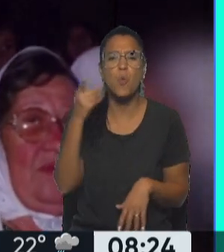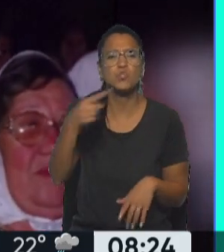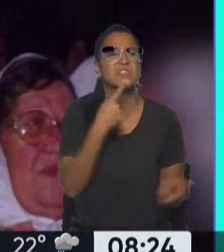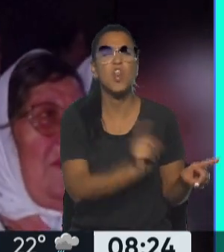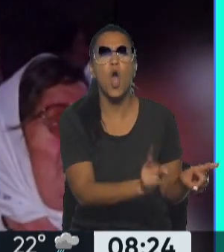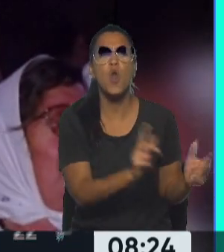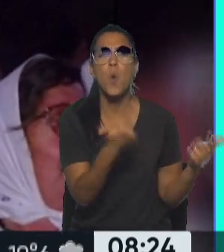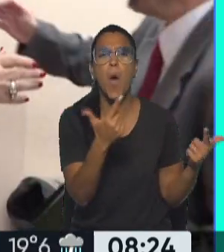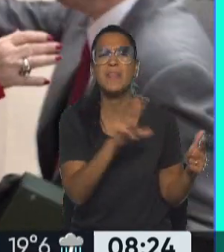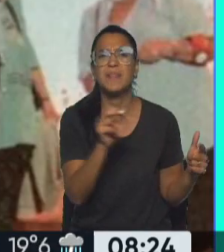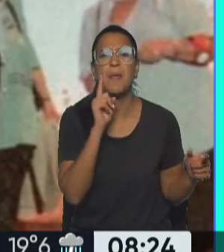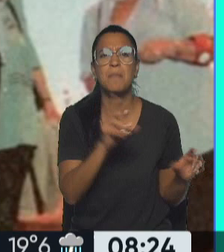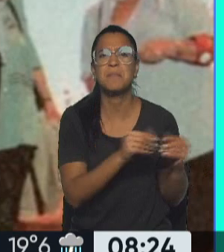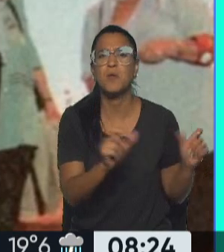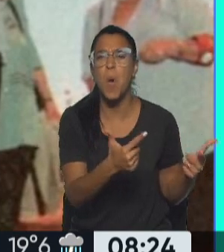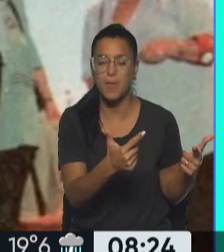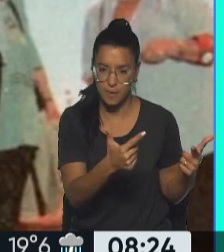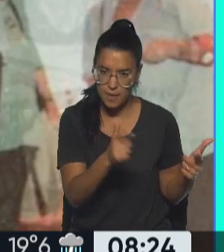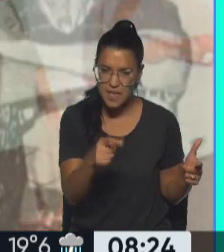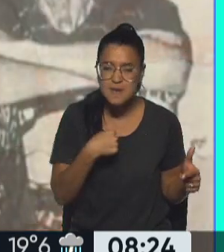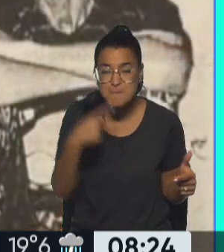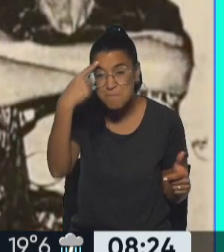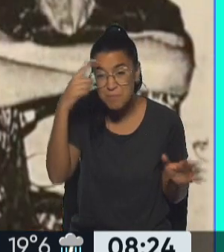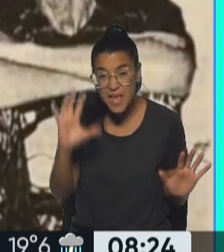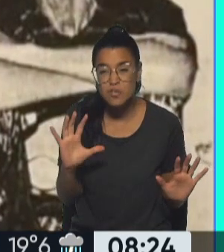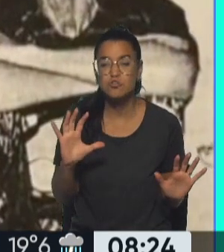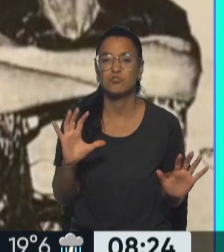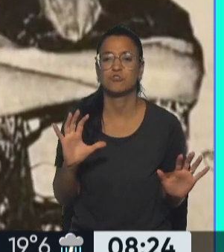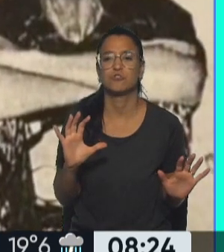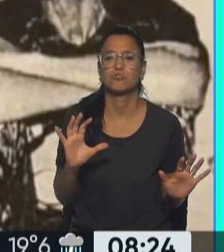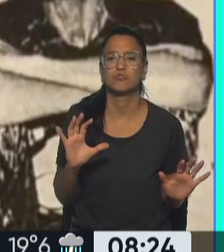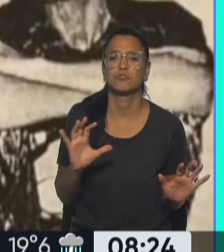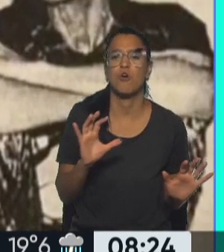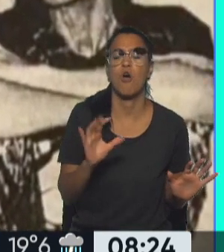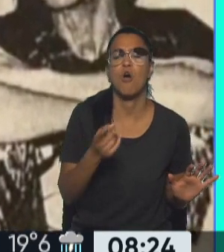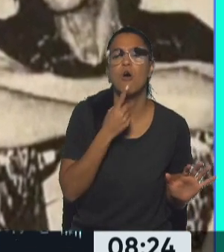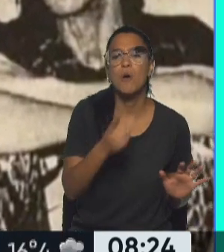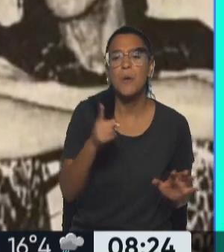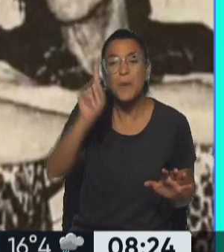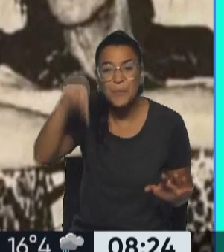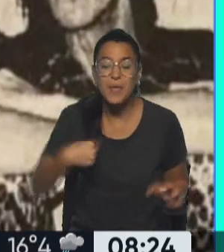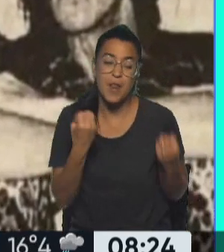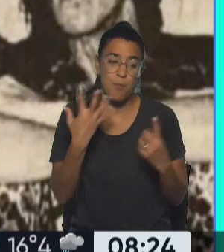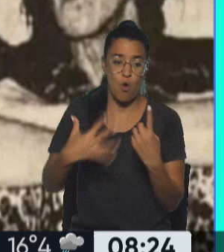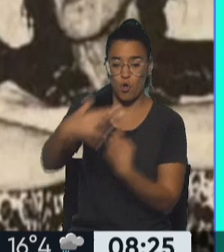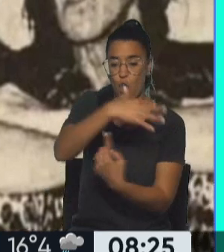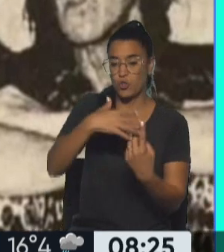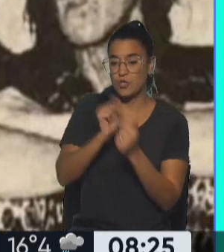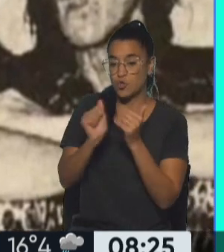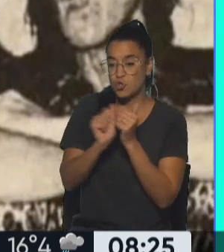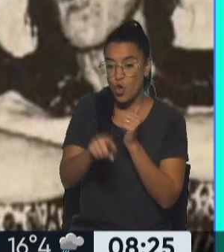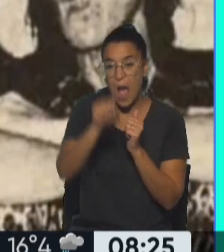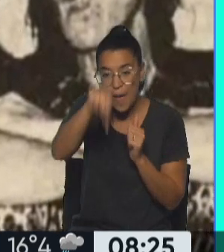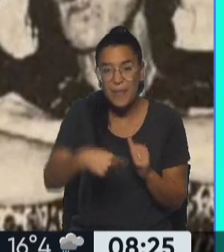negacionistas, tienen que ver, o sea, surgen porque hay un contexto histórico en el país para que